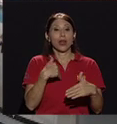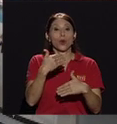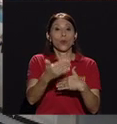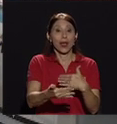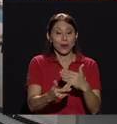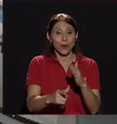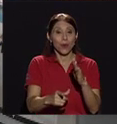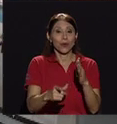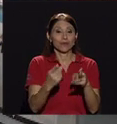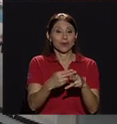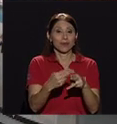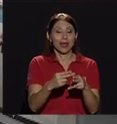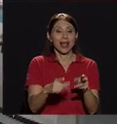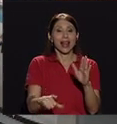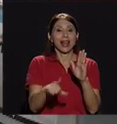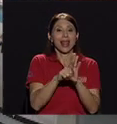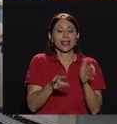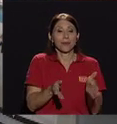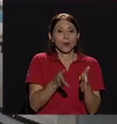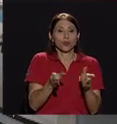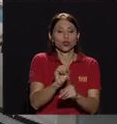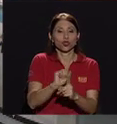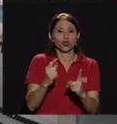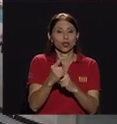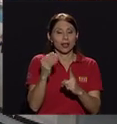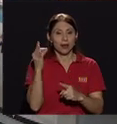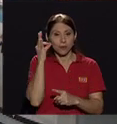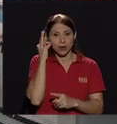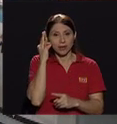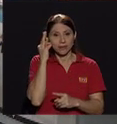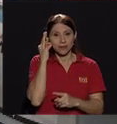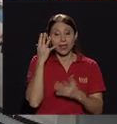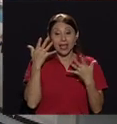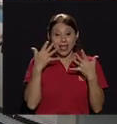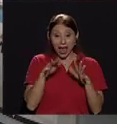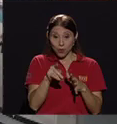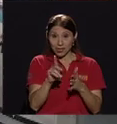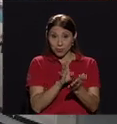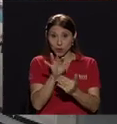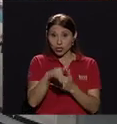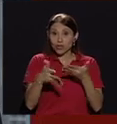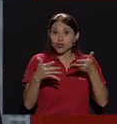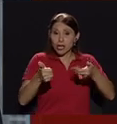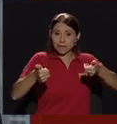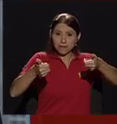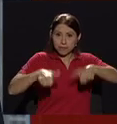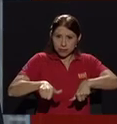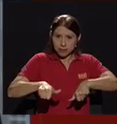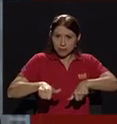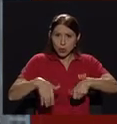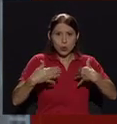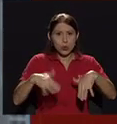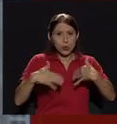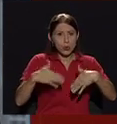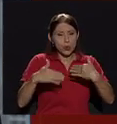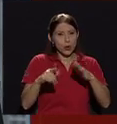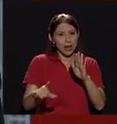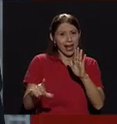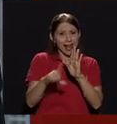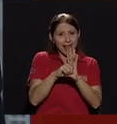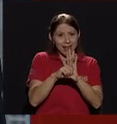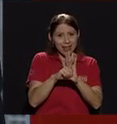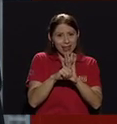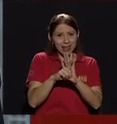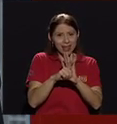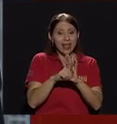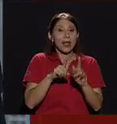ley de promoción social de la mujer, y aunque el proyecto se aprueba y es una gran ley, CEPAL decía que es